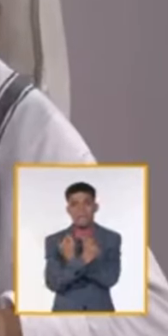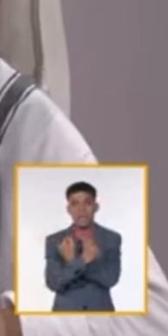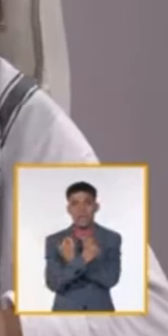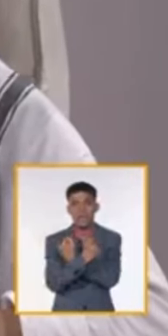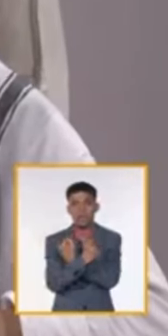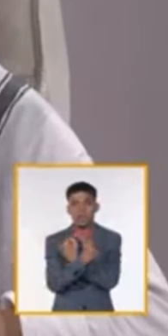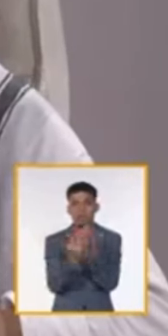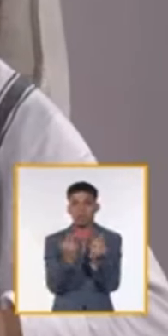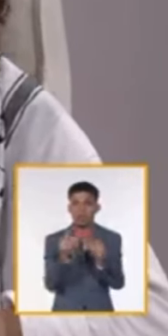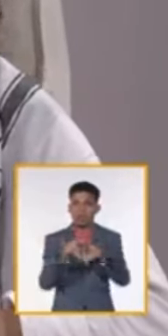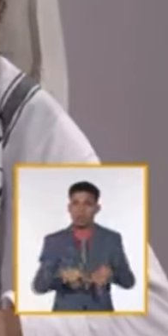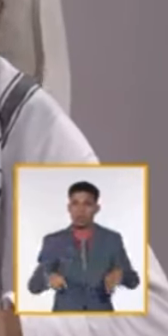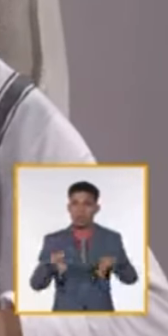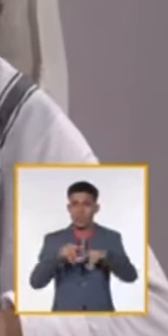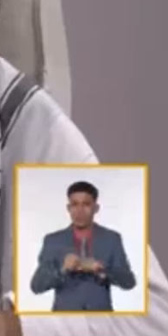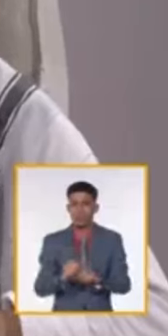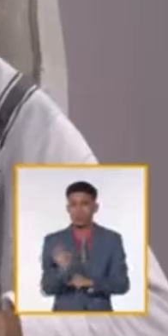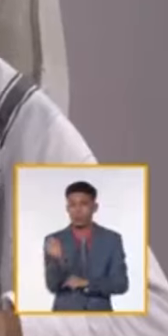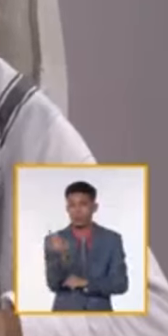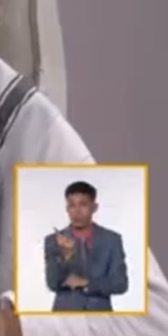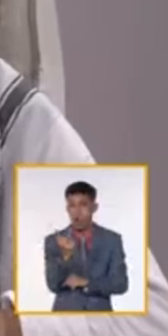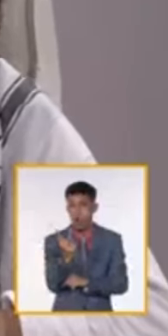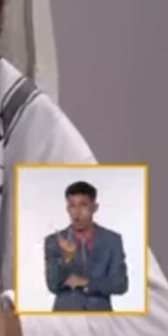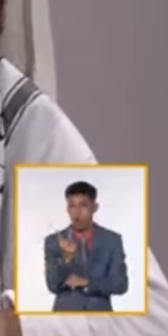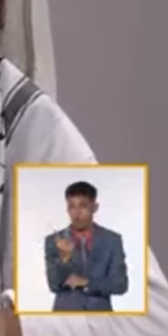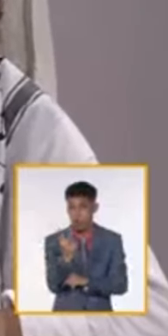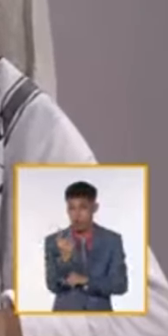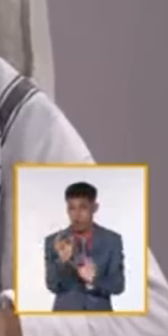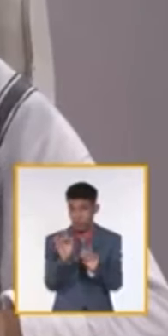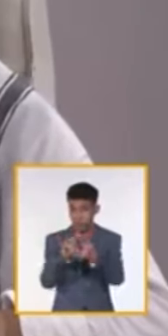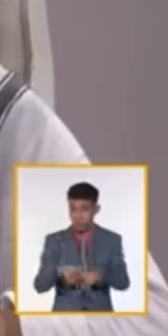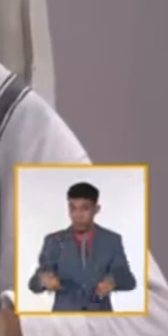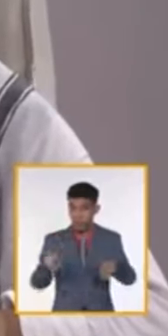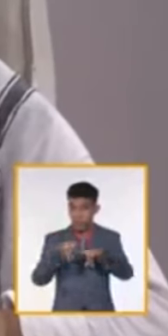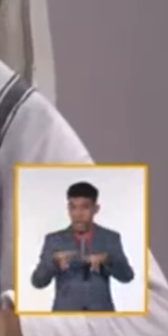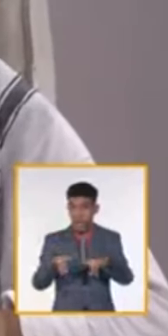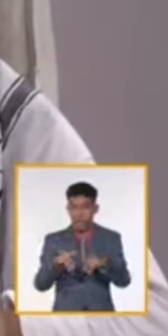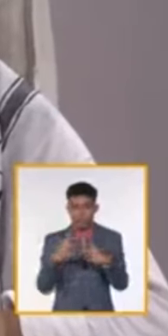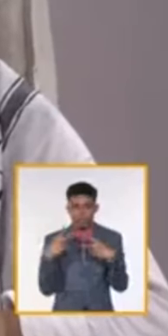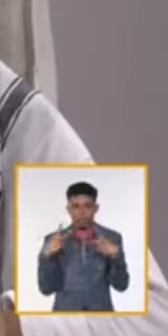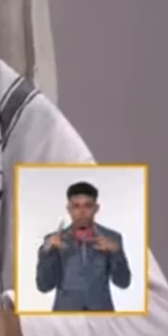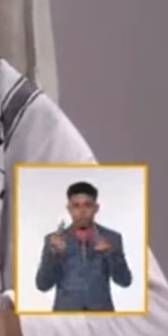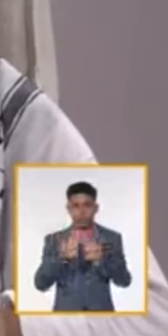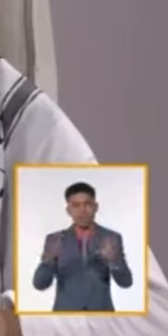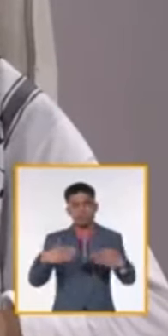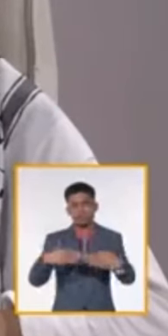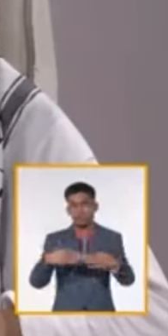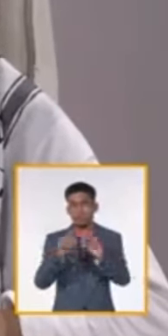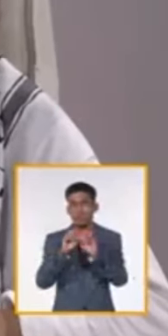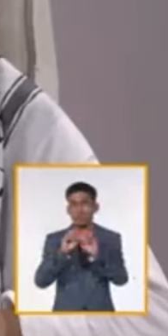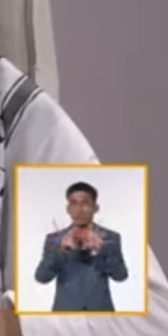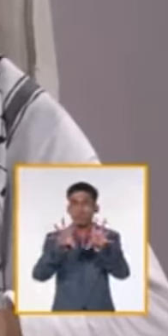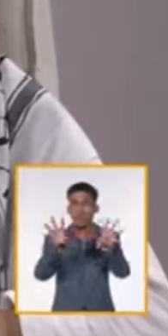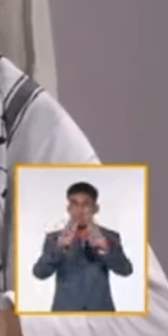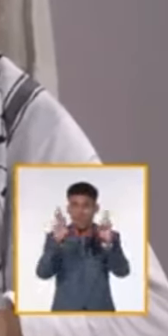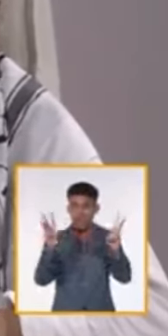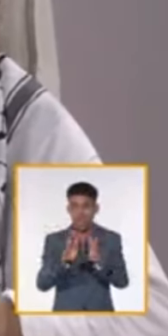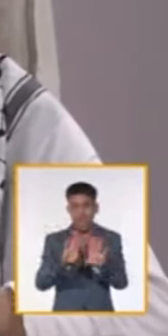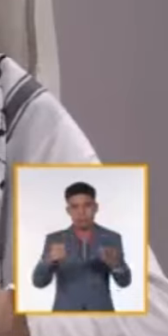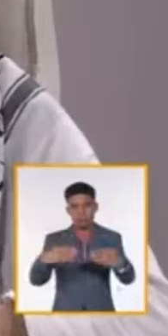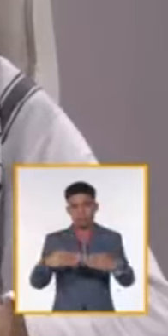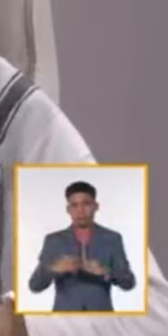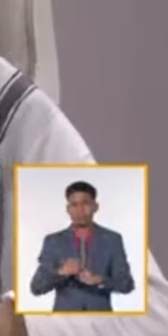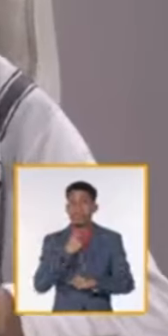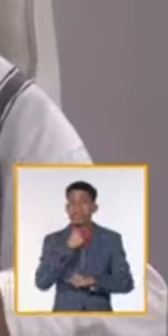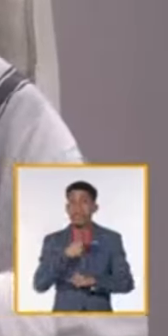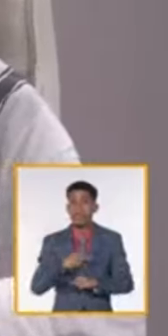élite que ya dos universidades de élite han cerrado estas publicaciones. Como ejemplo